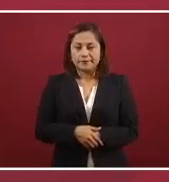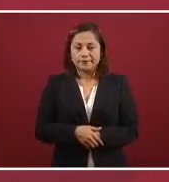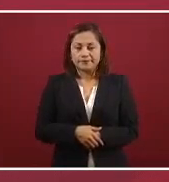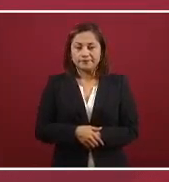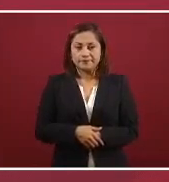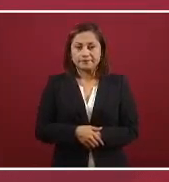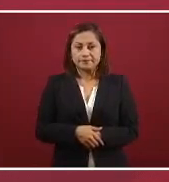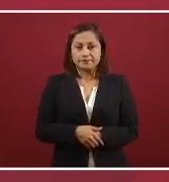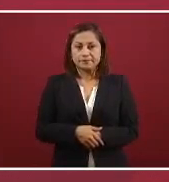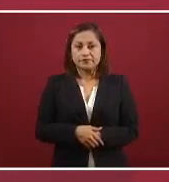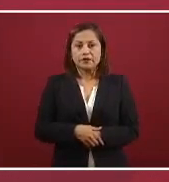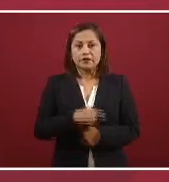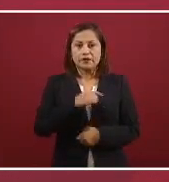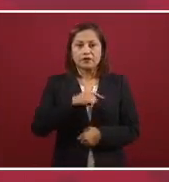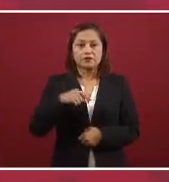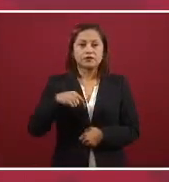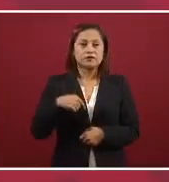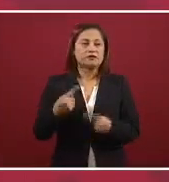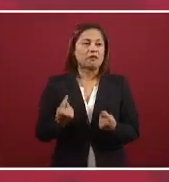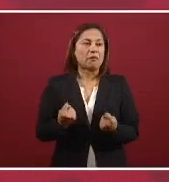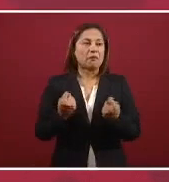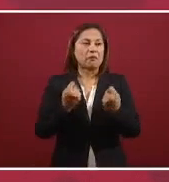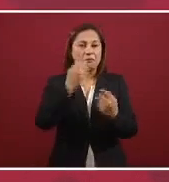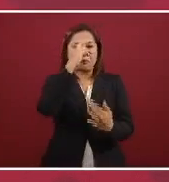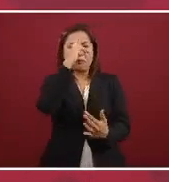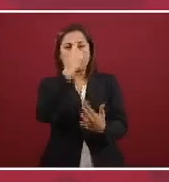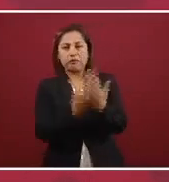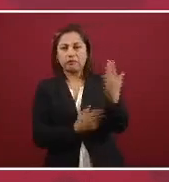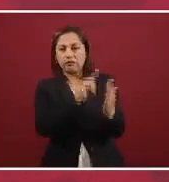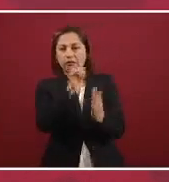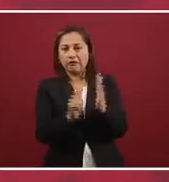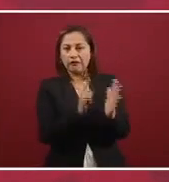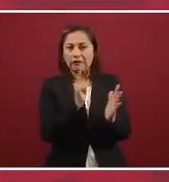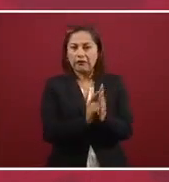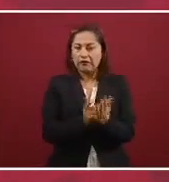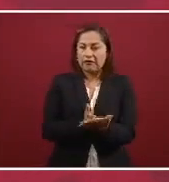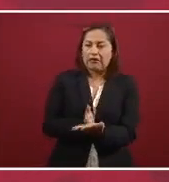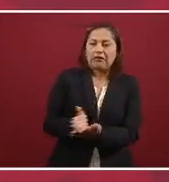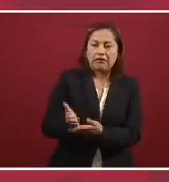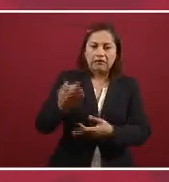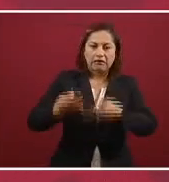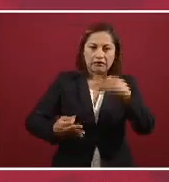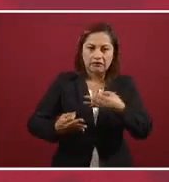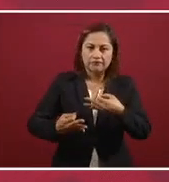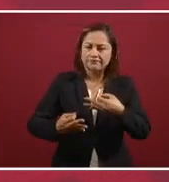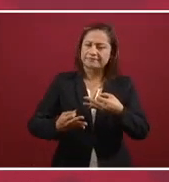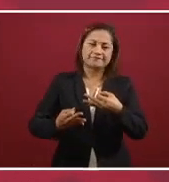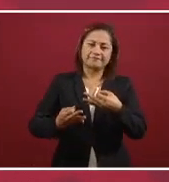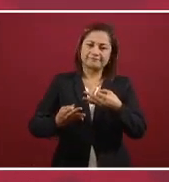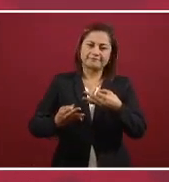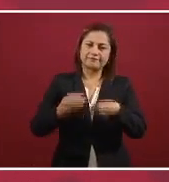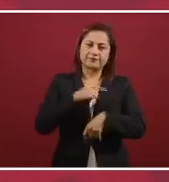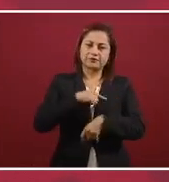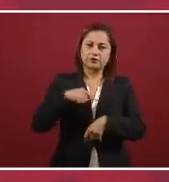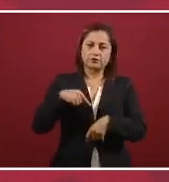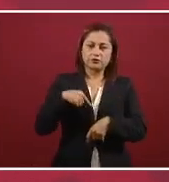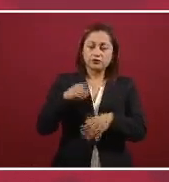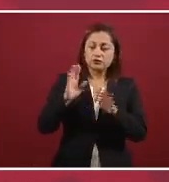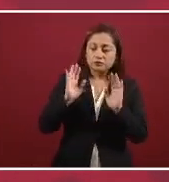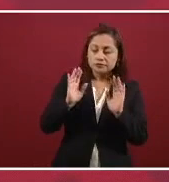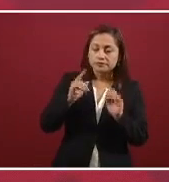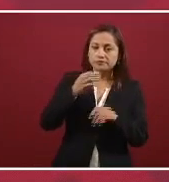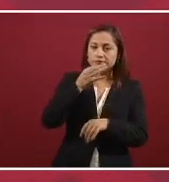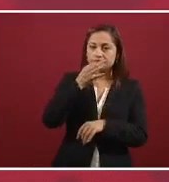a violar los procedimientos legales, tenemos que acatarlos. Lo único que